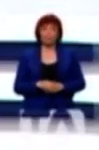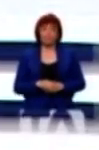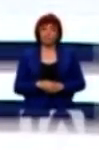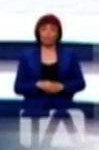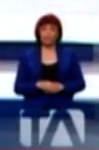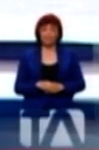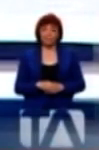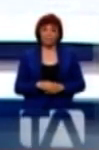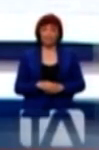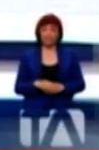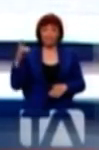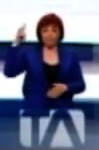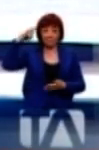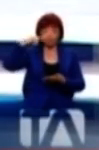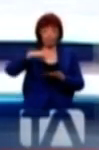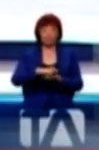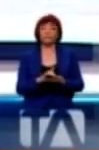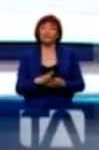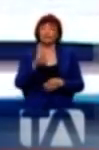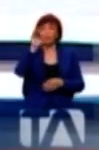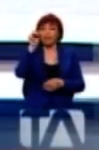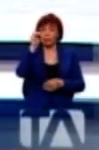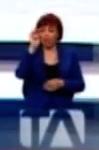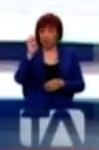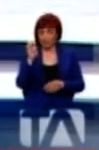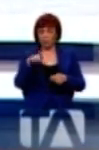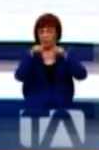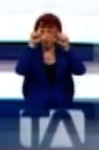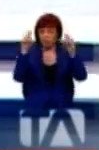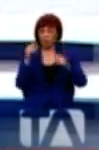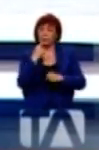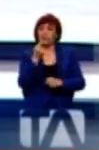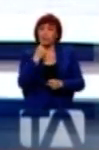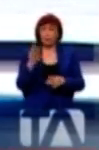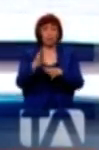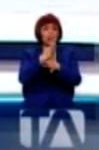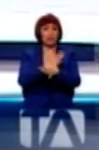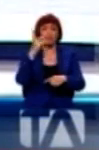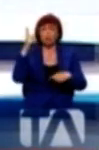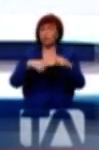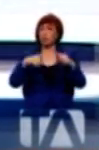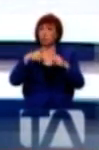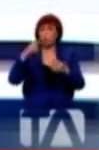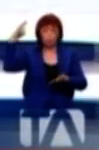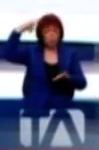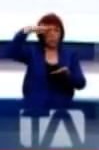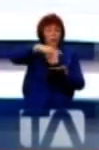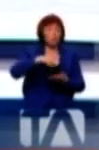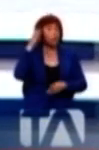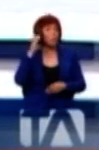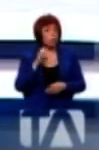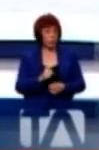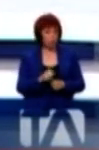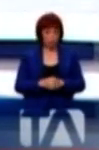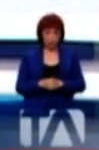La compañía TAME registró decenas de reclamos de sus usuarios luego de que uno de sus vuelos no pudo aterrizar en Cuenca. La aerolínea, así como